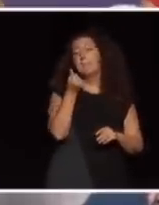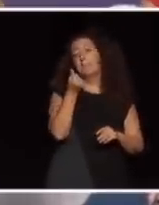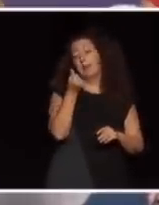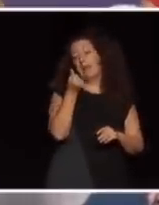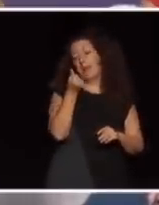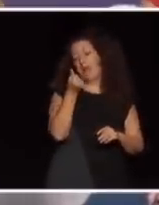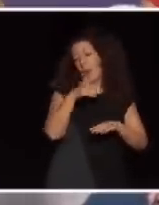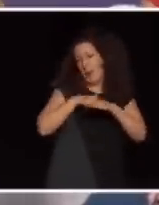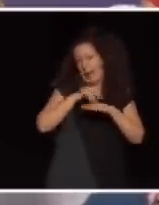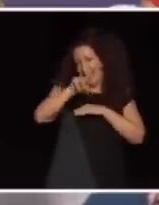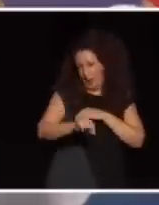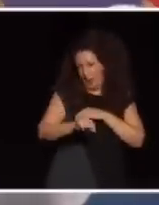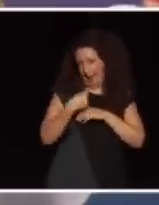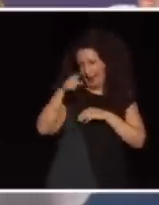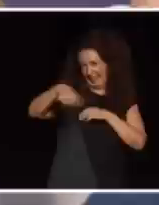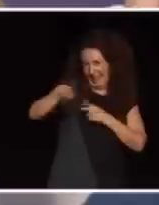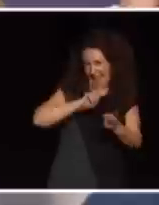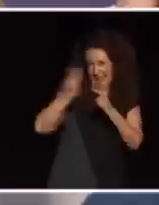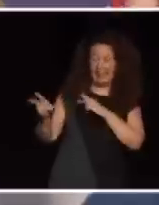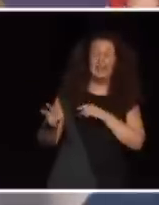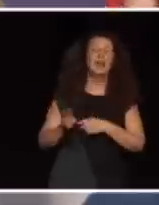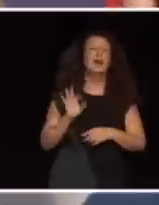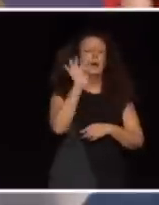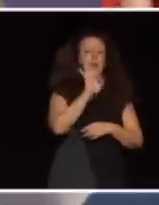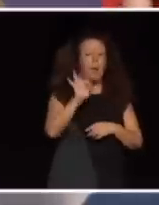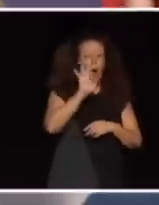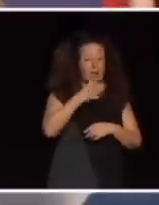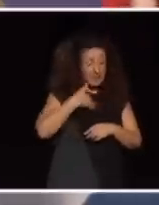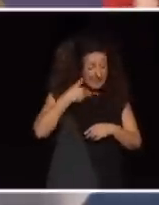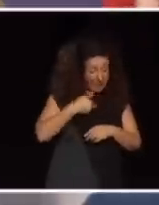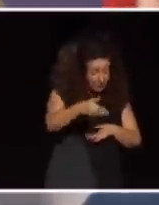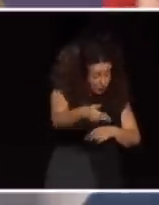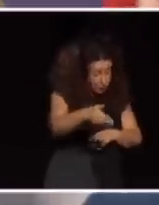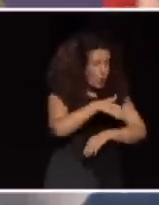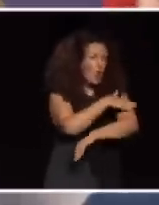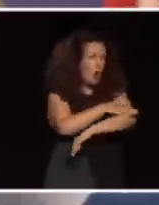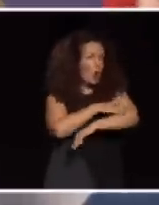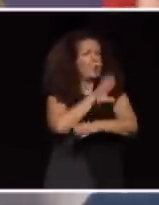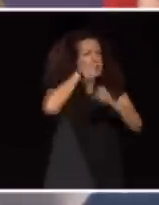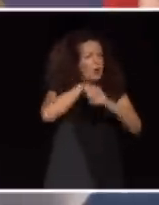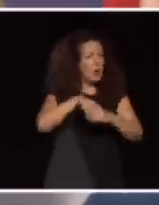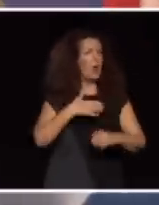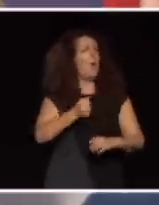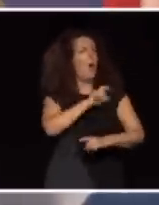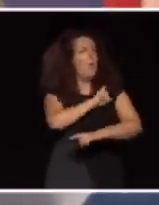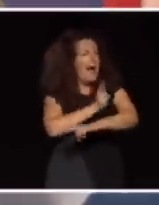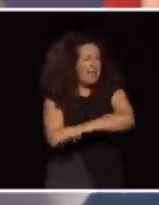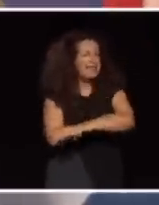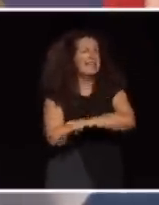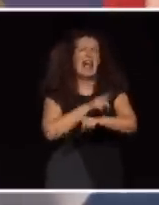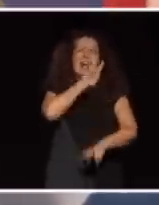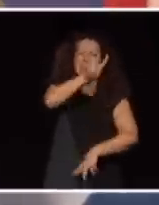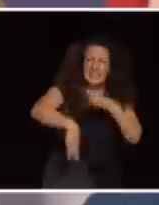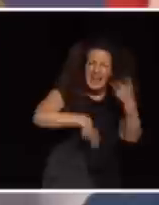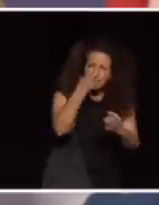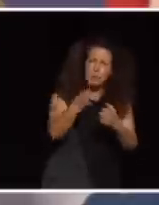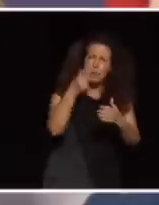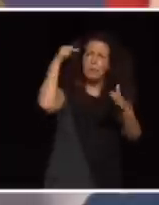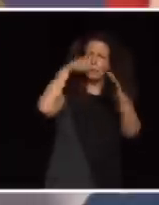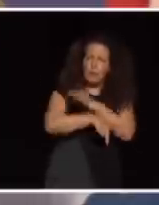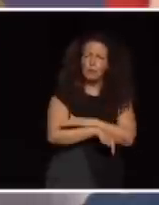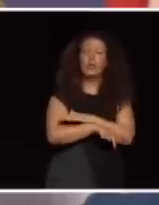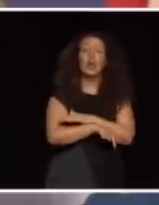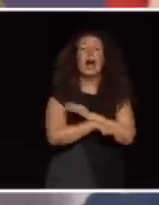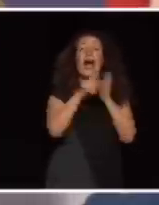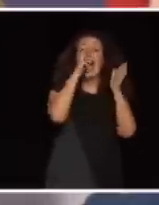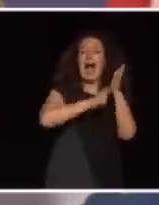Podemos quiere garantizar en ese futuro gobierno valentía y transformaciones profundas. Congelar los